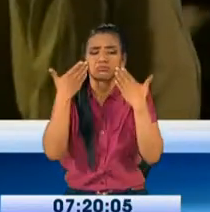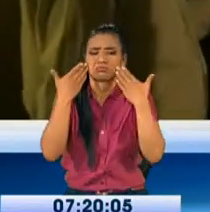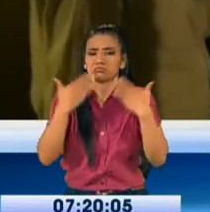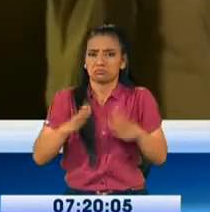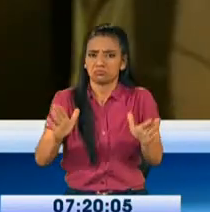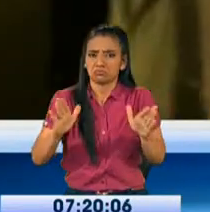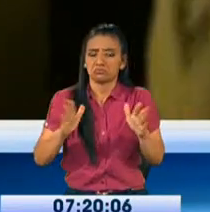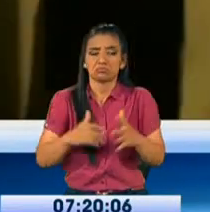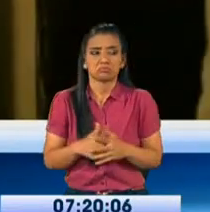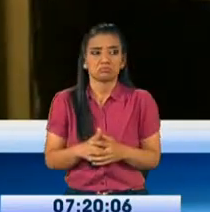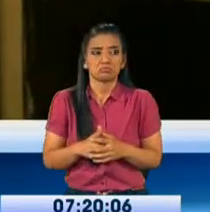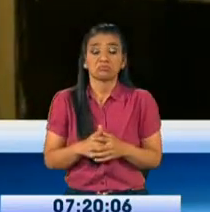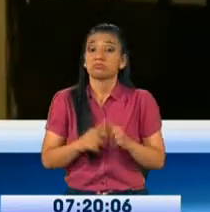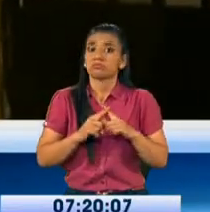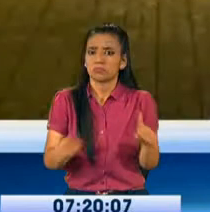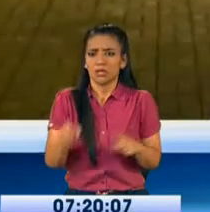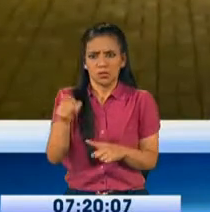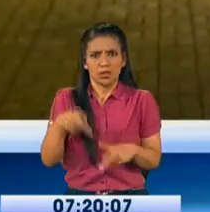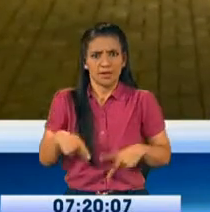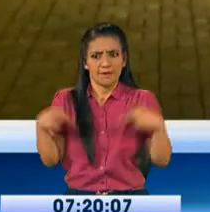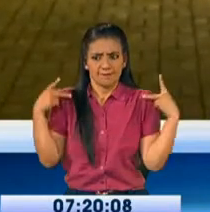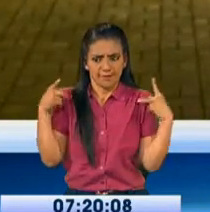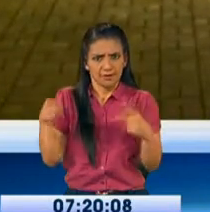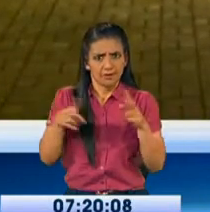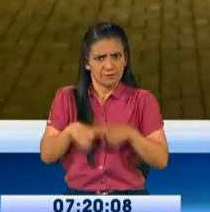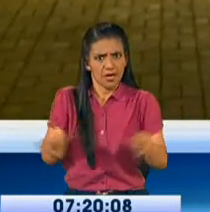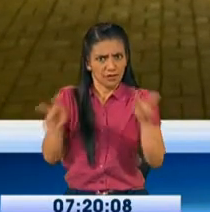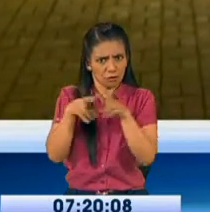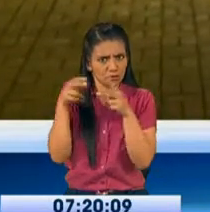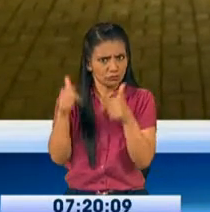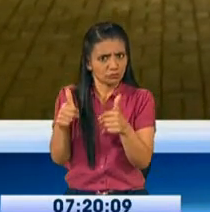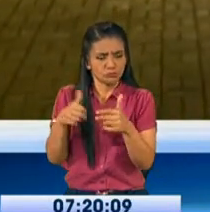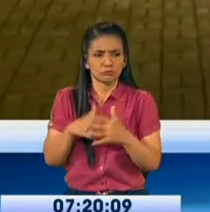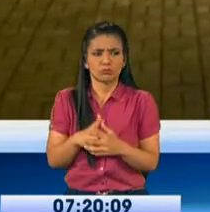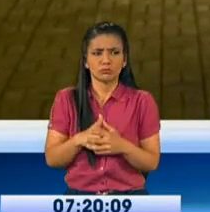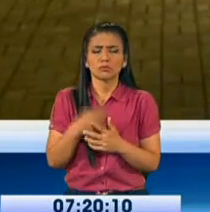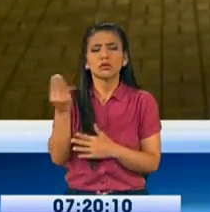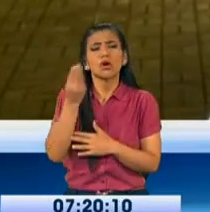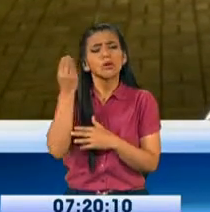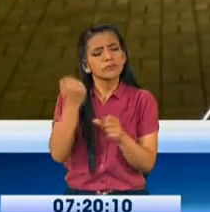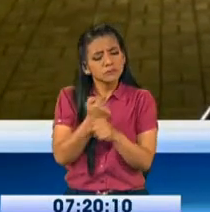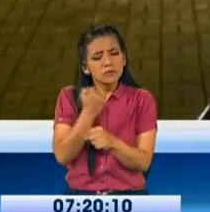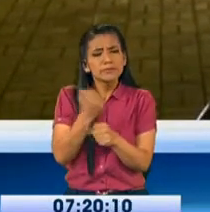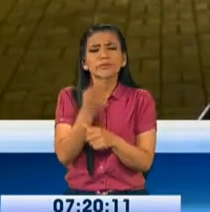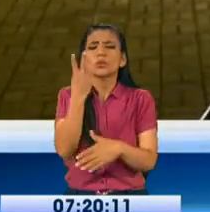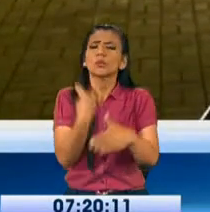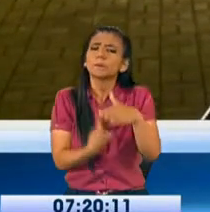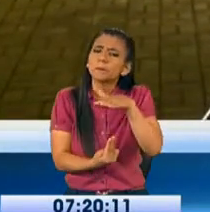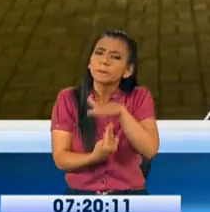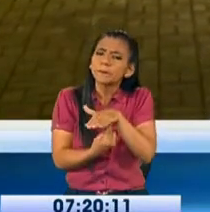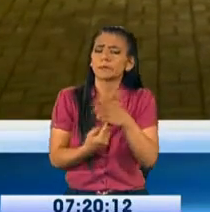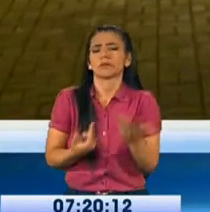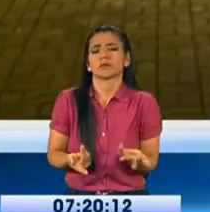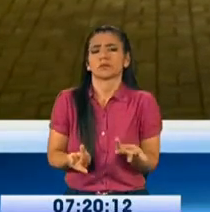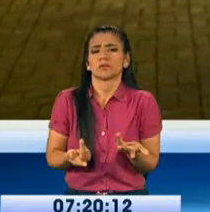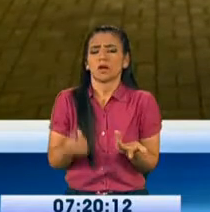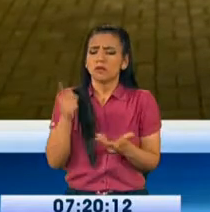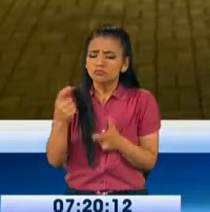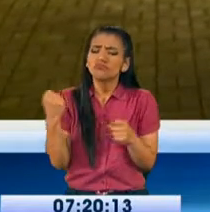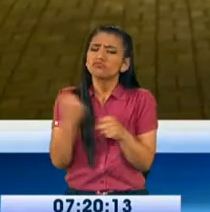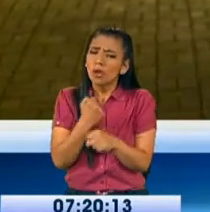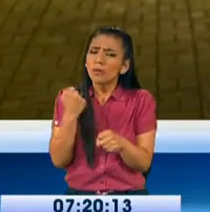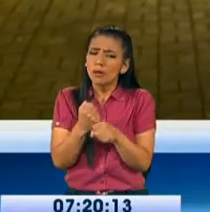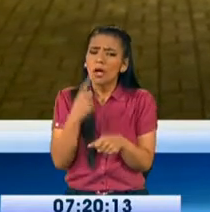lo invaluable, la vida que se perdió. Es un chico trabajador humilde porque ahorita yo trabajaba